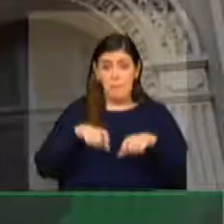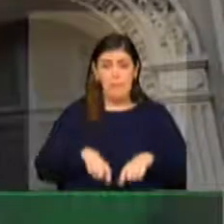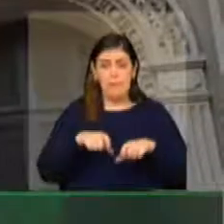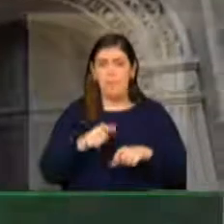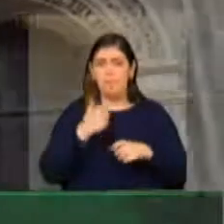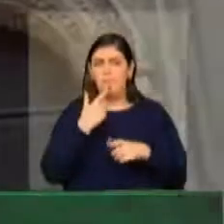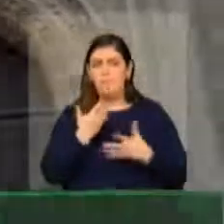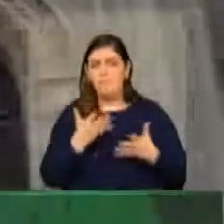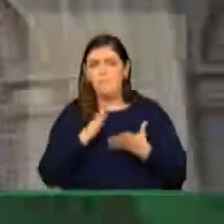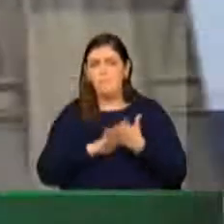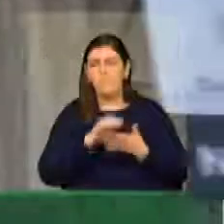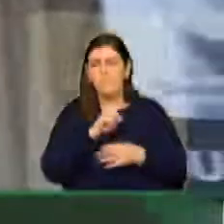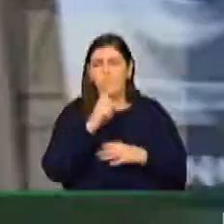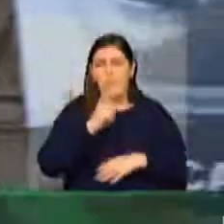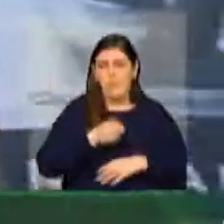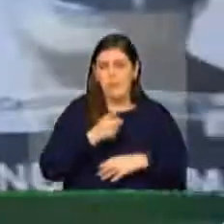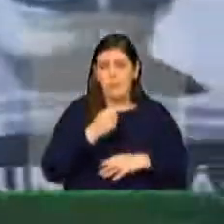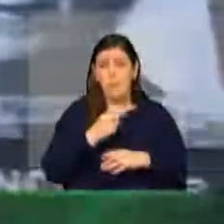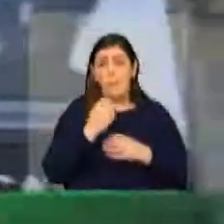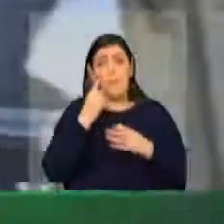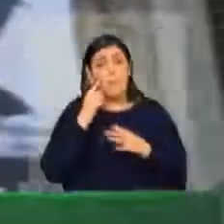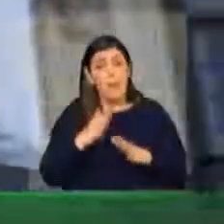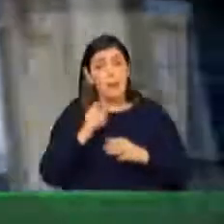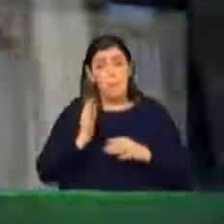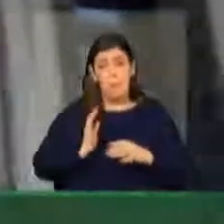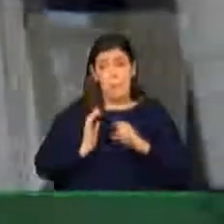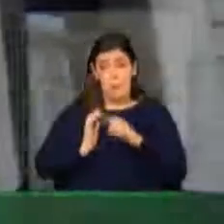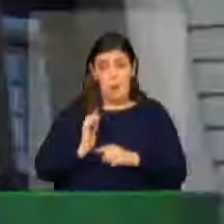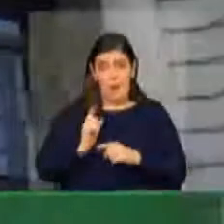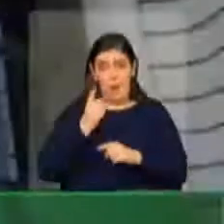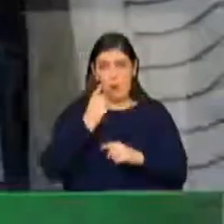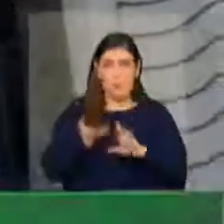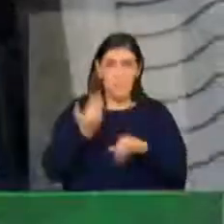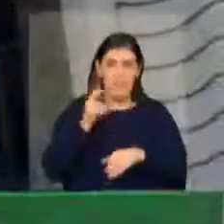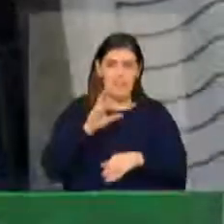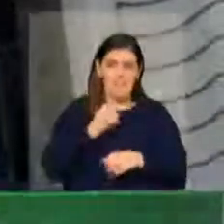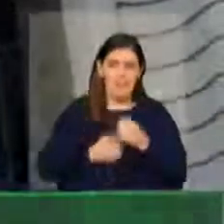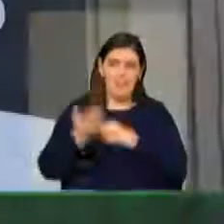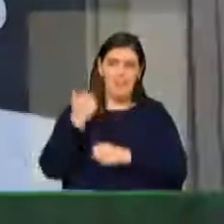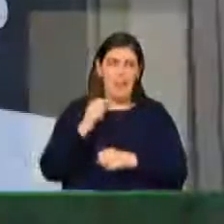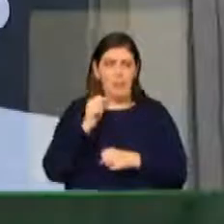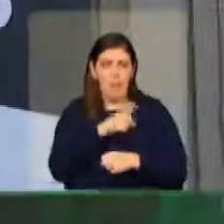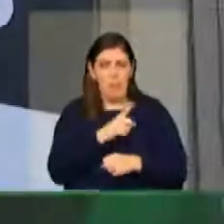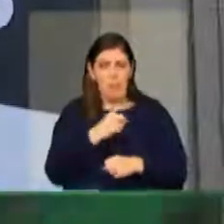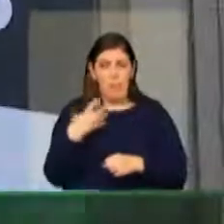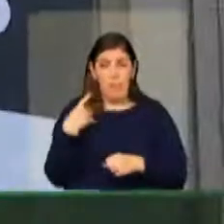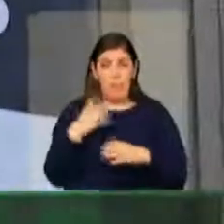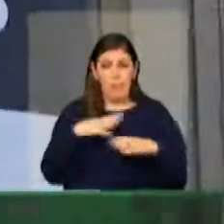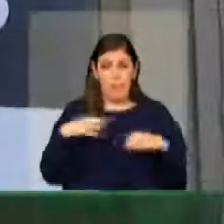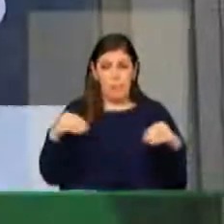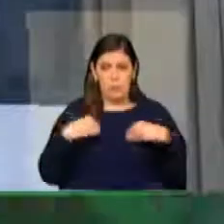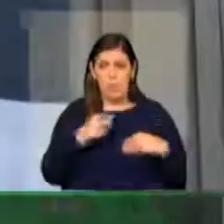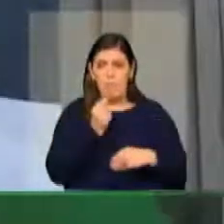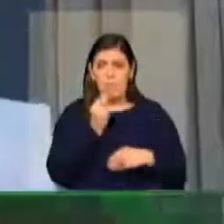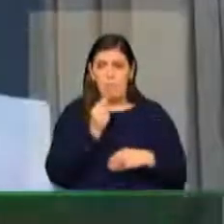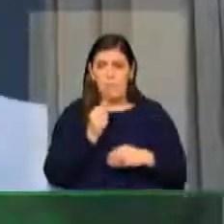esa mujer, policía, era conocida de Curbelo desde hacía más de 30 años. La botella de vino estaba acompañada de una nota con